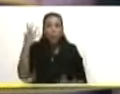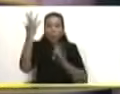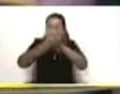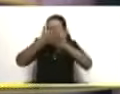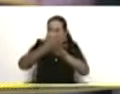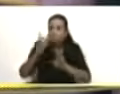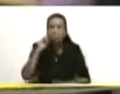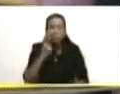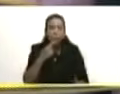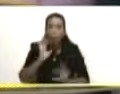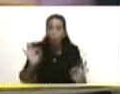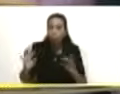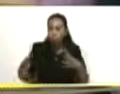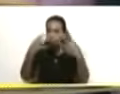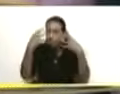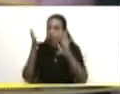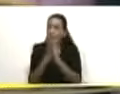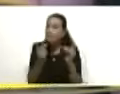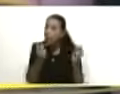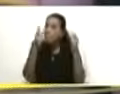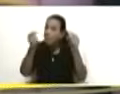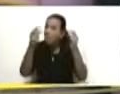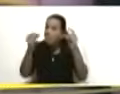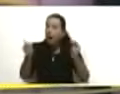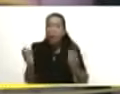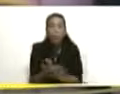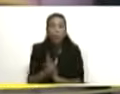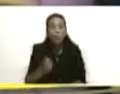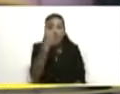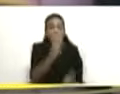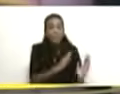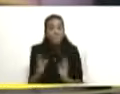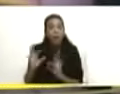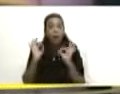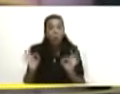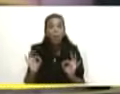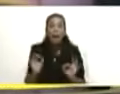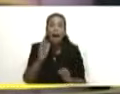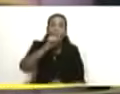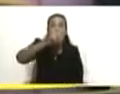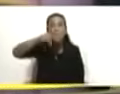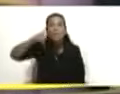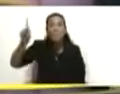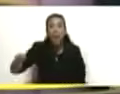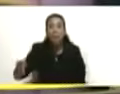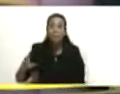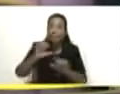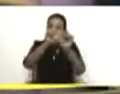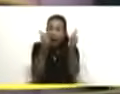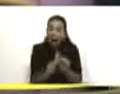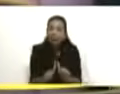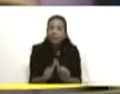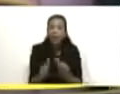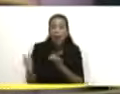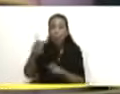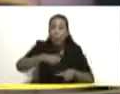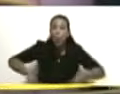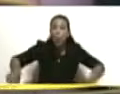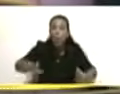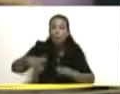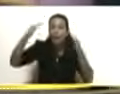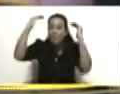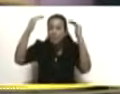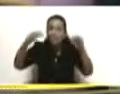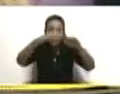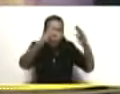tengan algunas de estas dos cosas se pongan las pilas, porque el primer programa AAPP es Arte en Patios y Platabandas,